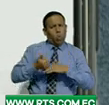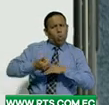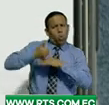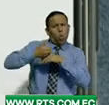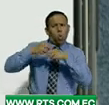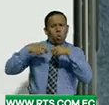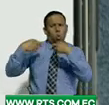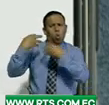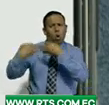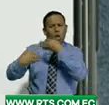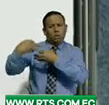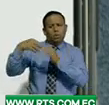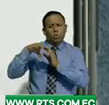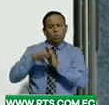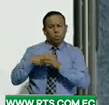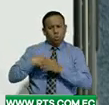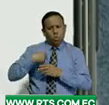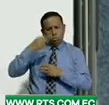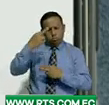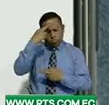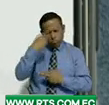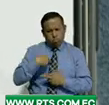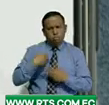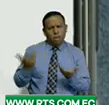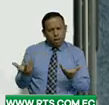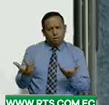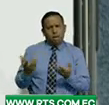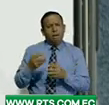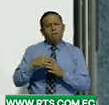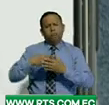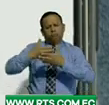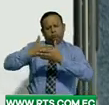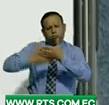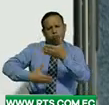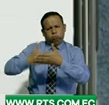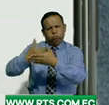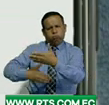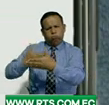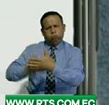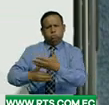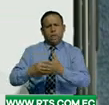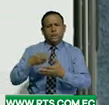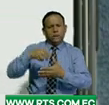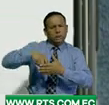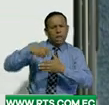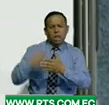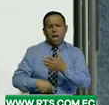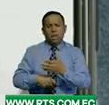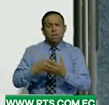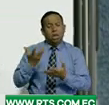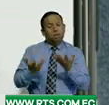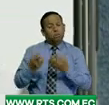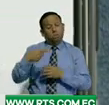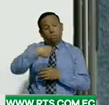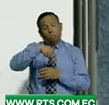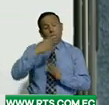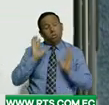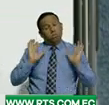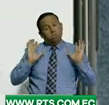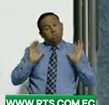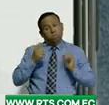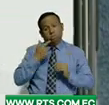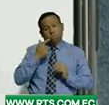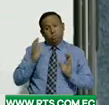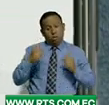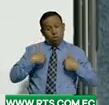desobedecer mi orden ahí tiene una sentencia de más de 125 hojas se hacen calentar la vuelta ya es cuestión de ustedes pues me